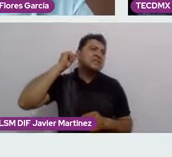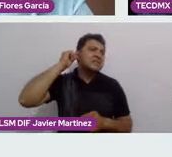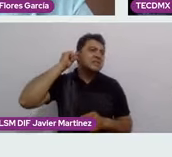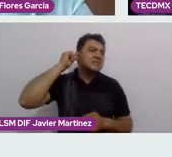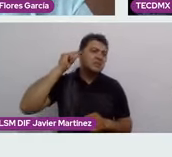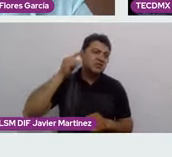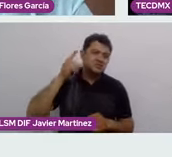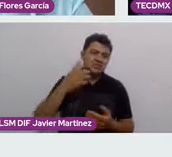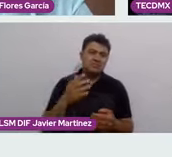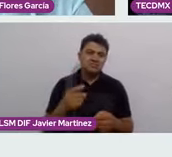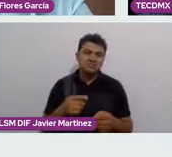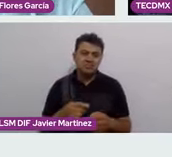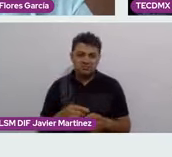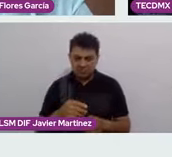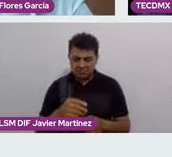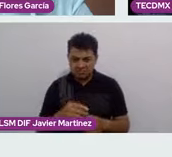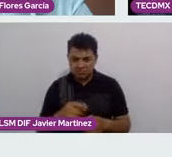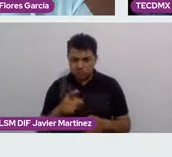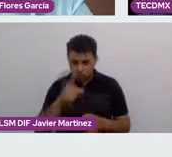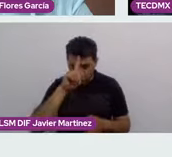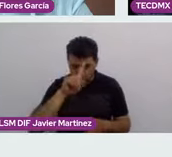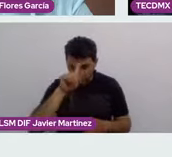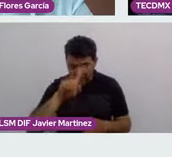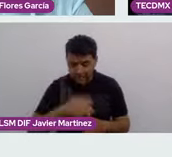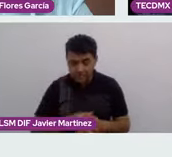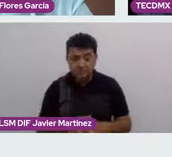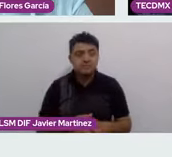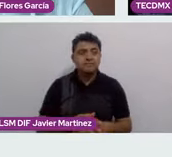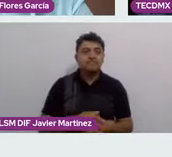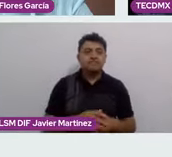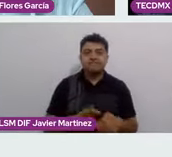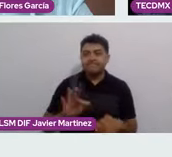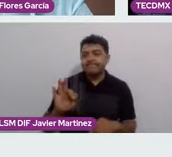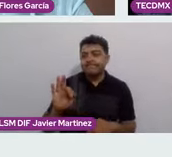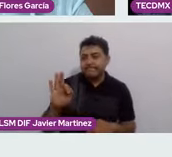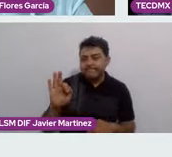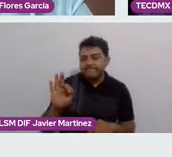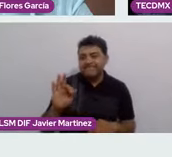Si la causa del zumbido es por un problema degenerativo auditivo, ¿sí?